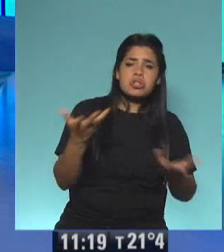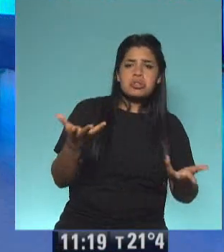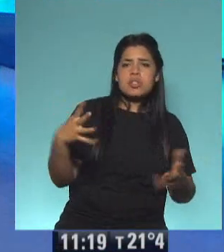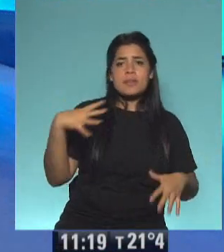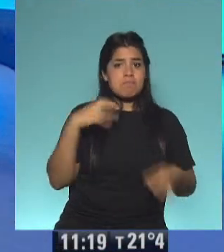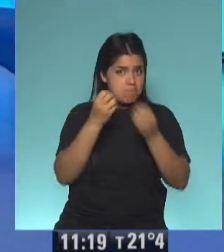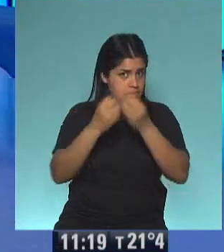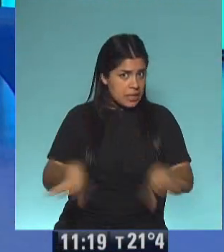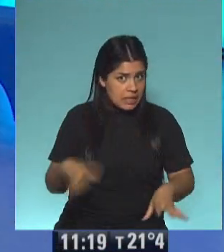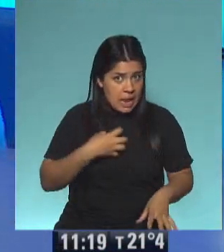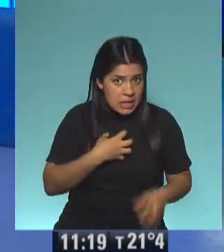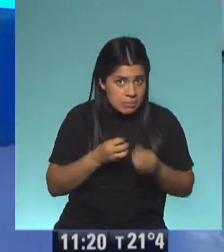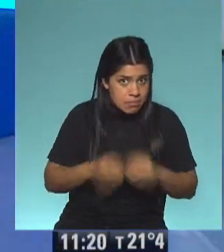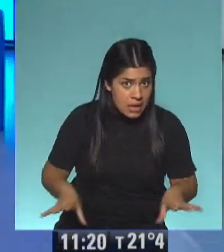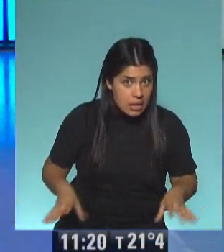clase.